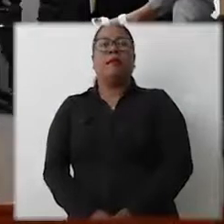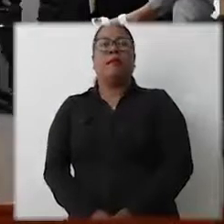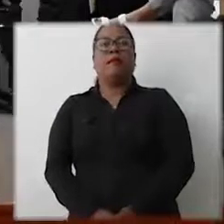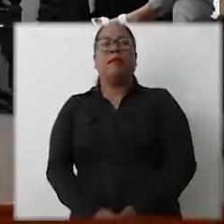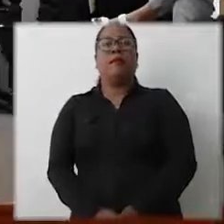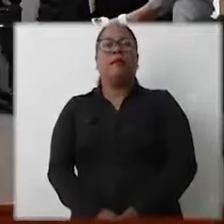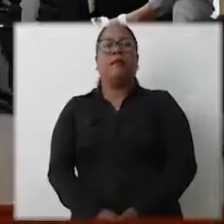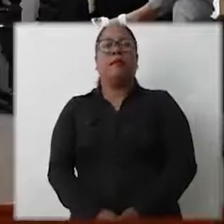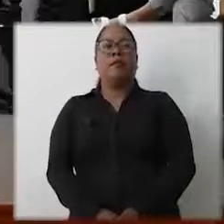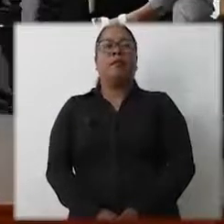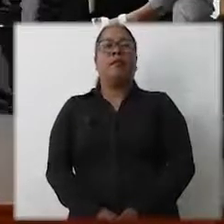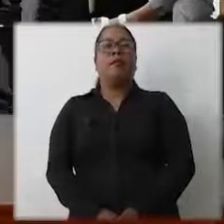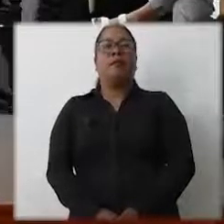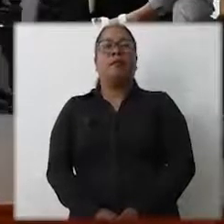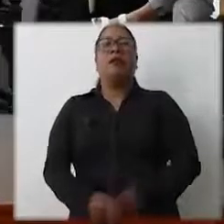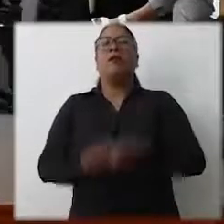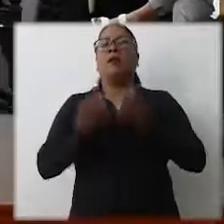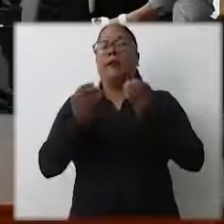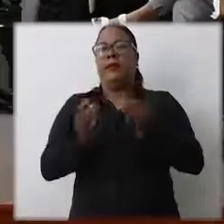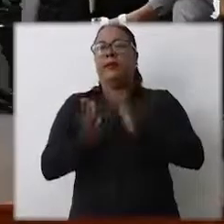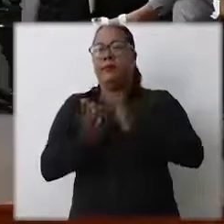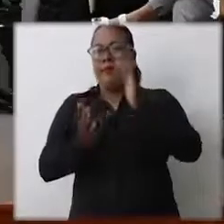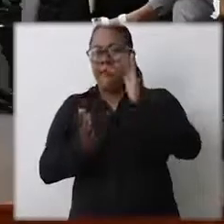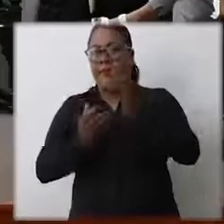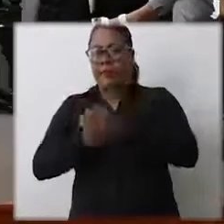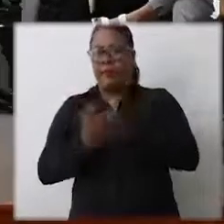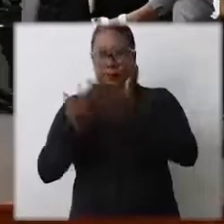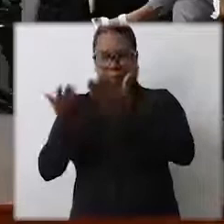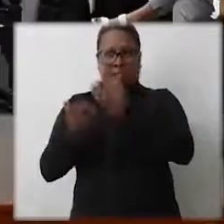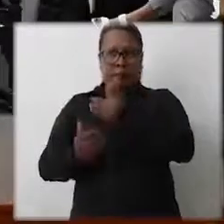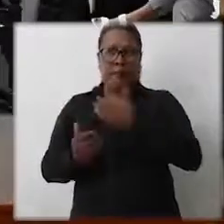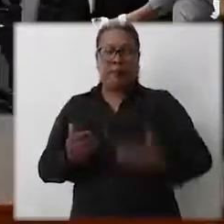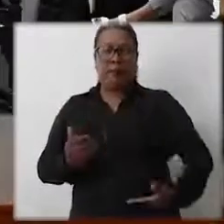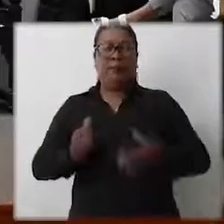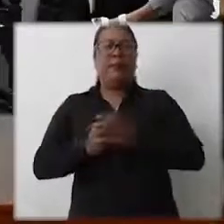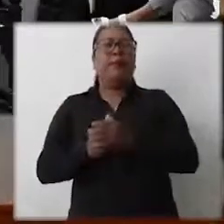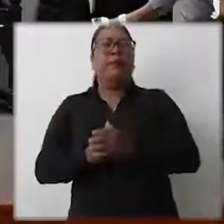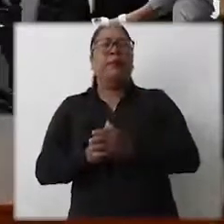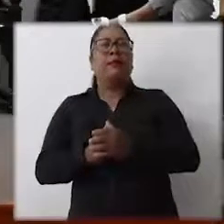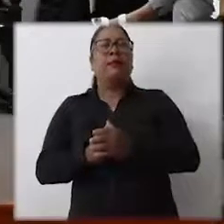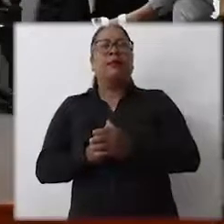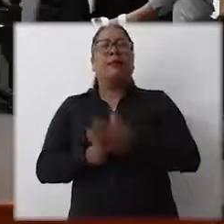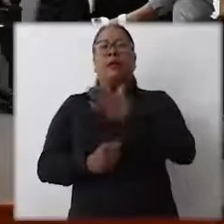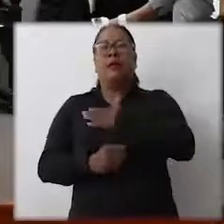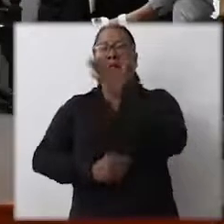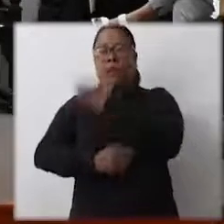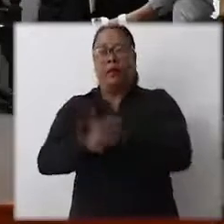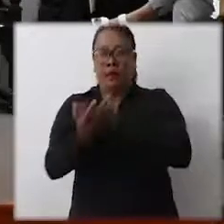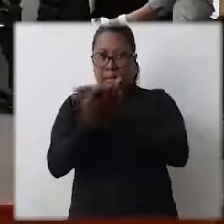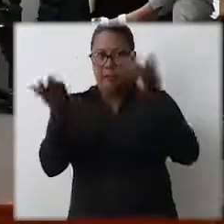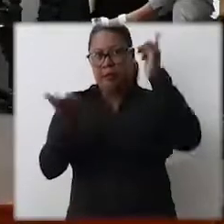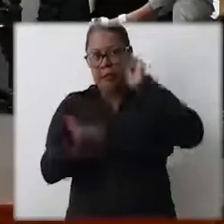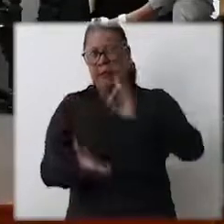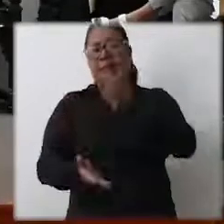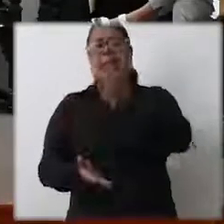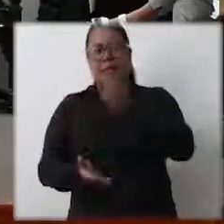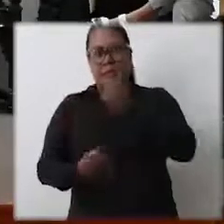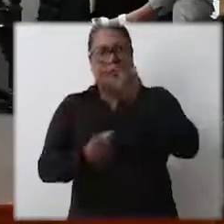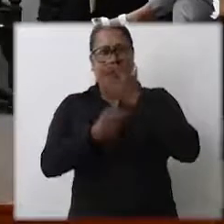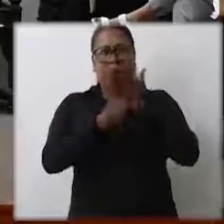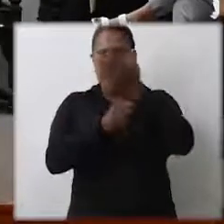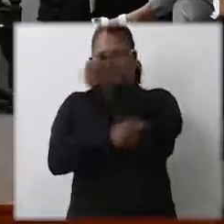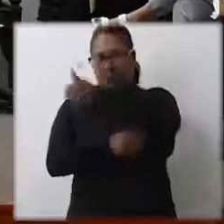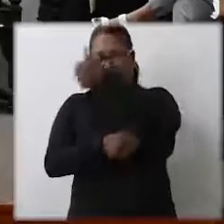a todos los que nos acompañan en este recinto. El bando de policía y gobierno definitivamente es uno de los instrumentos